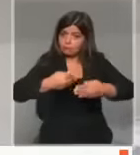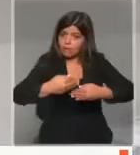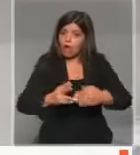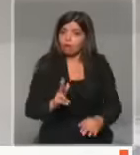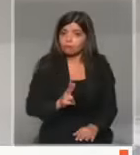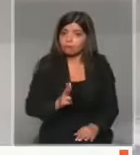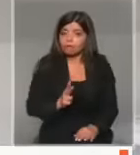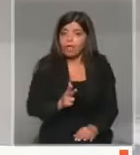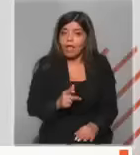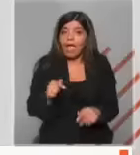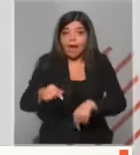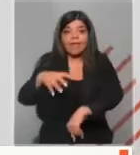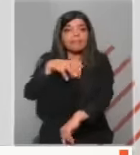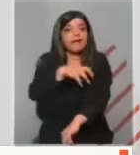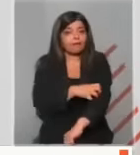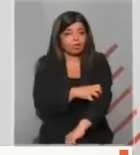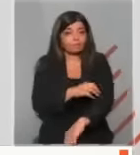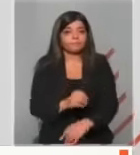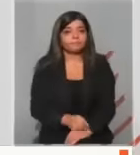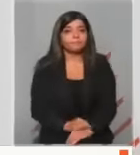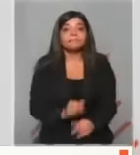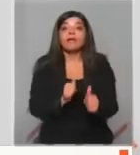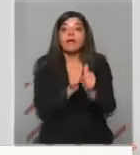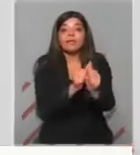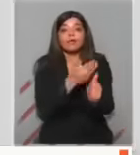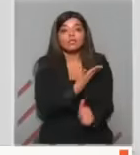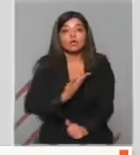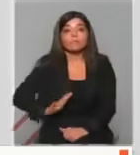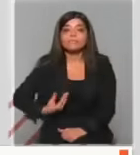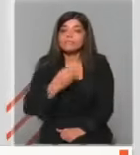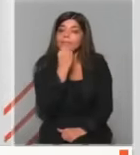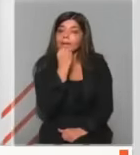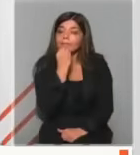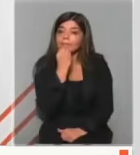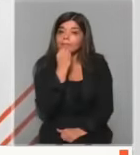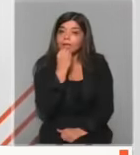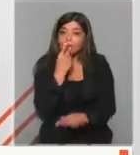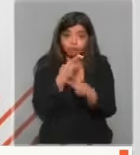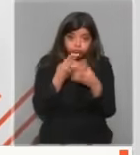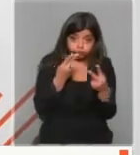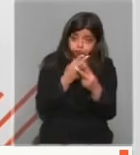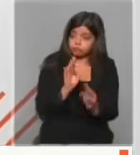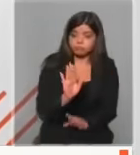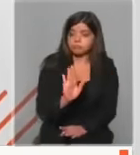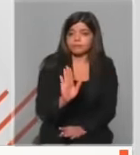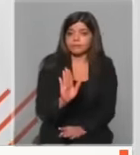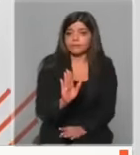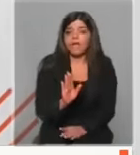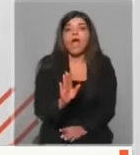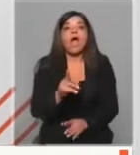por lo menos en esta región. Desde la delegación presidencial de Antofagasta no quisieron dar declaraciones de este